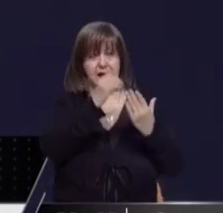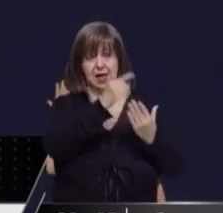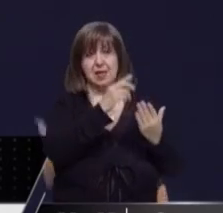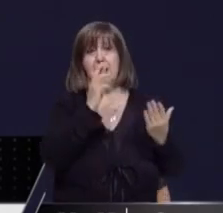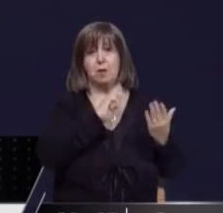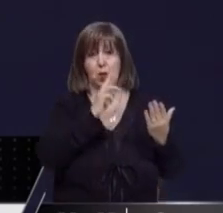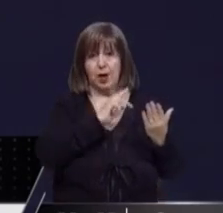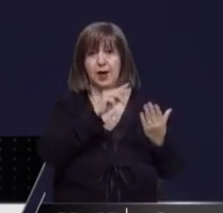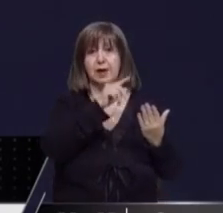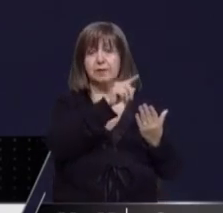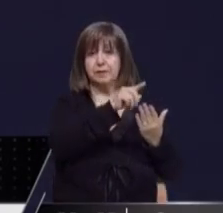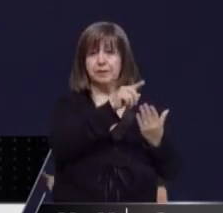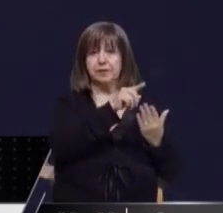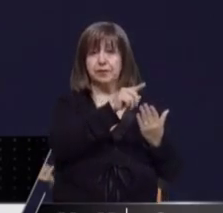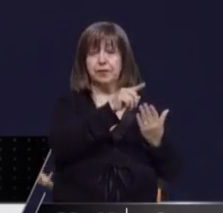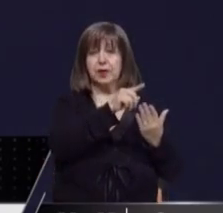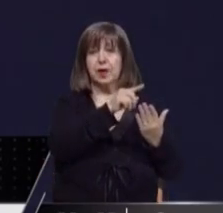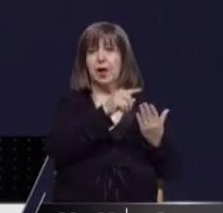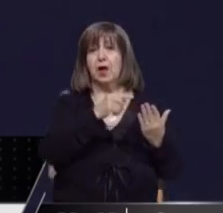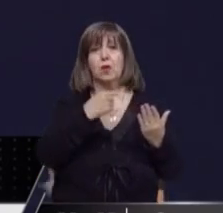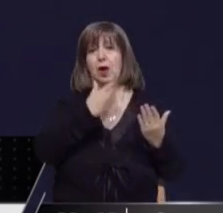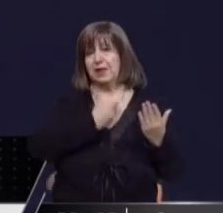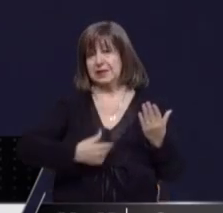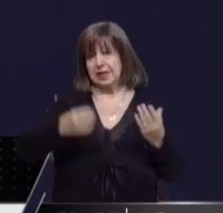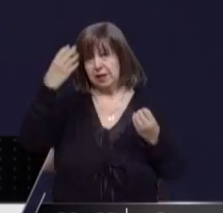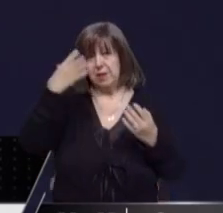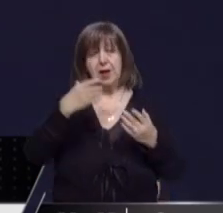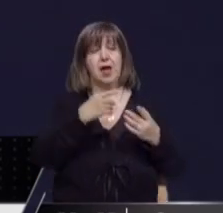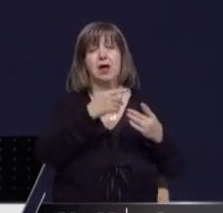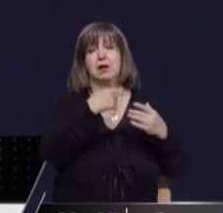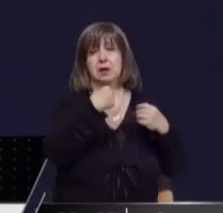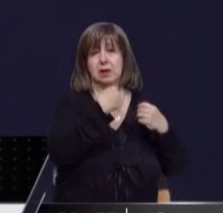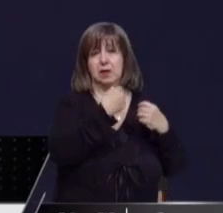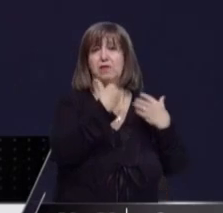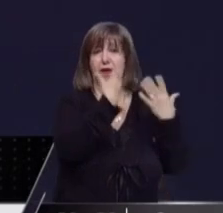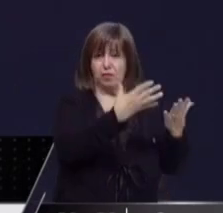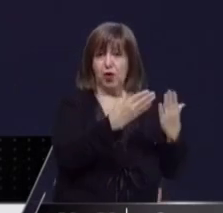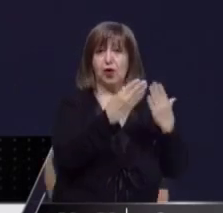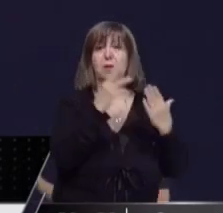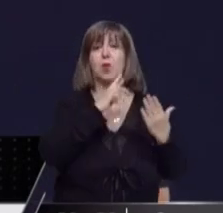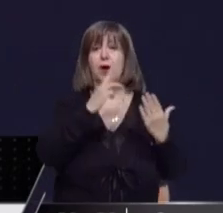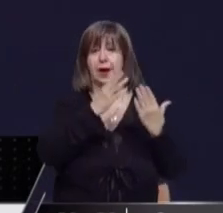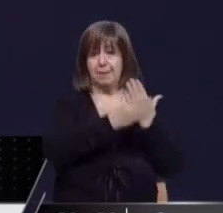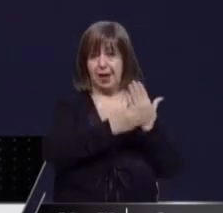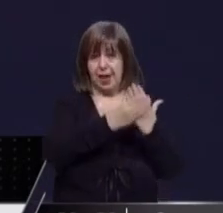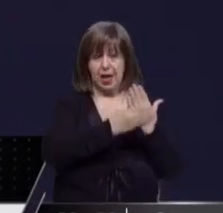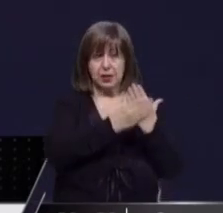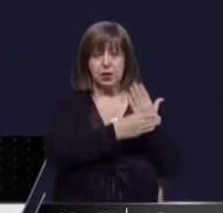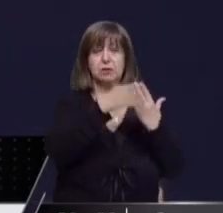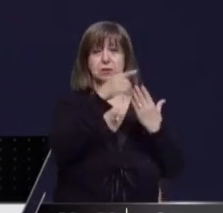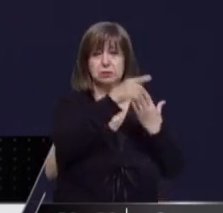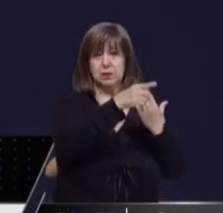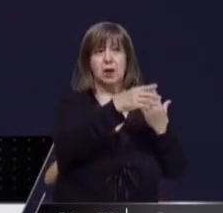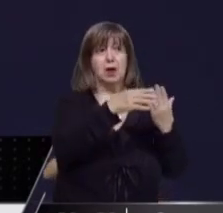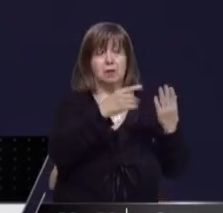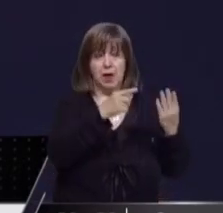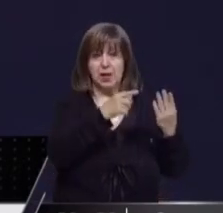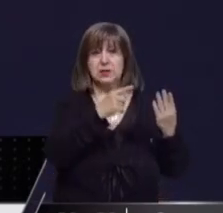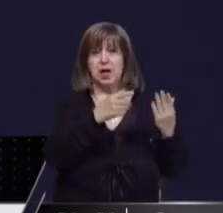es una una número uno y lo está dando todo para en un ministerio tan